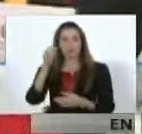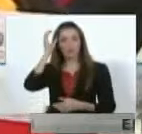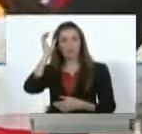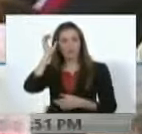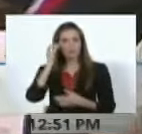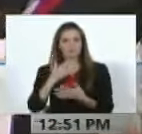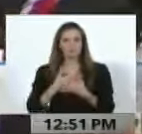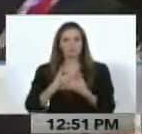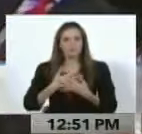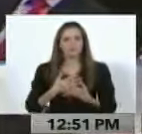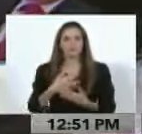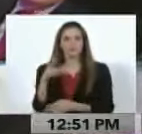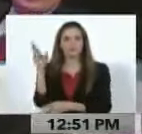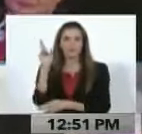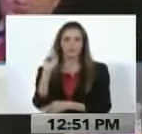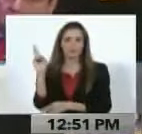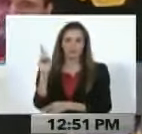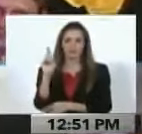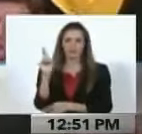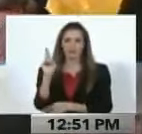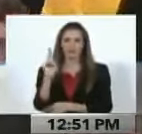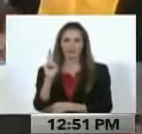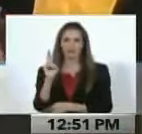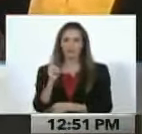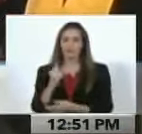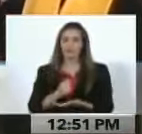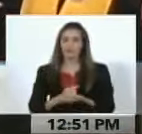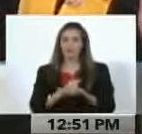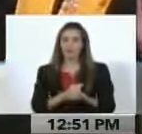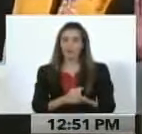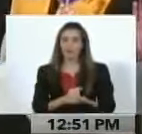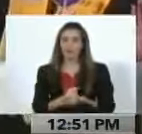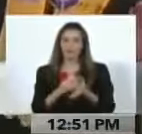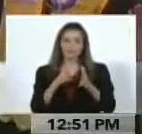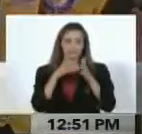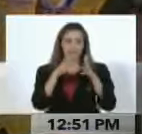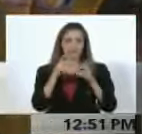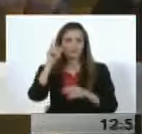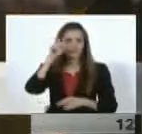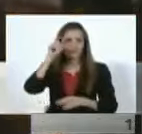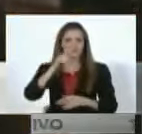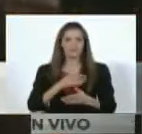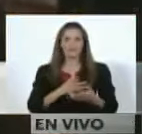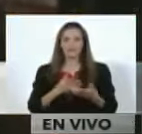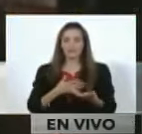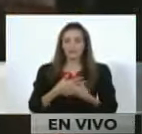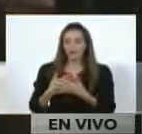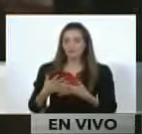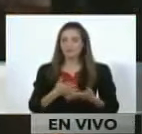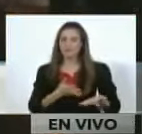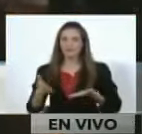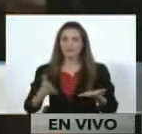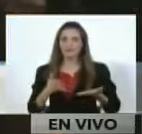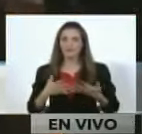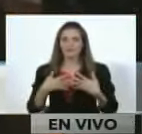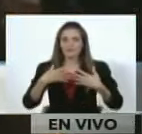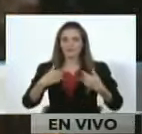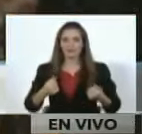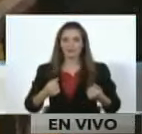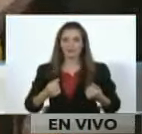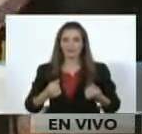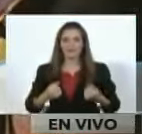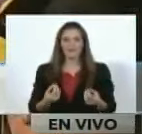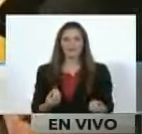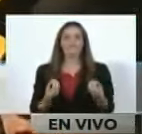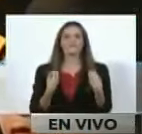conocimientos que la República le ha facilitado y entregado al servicio de la salud, la